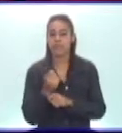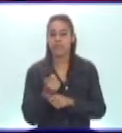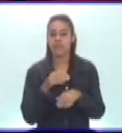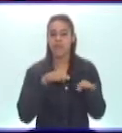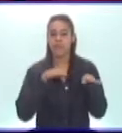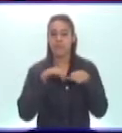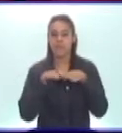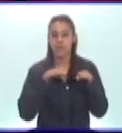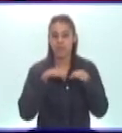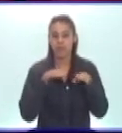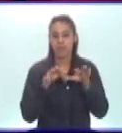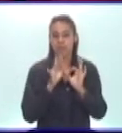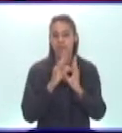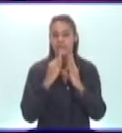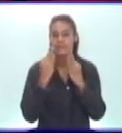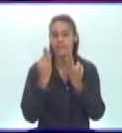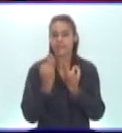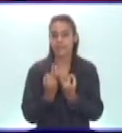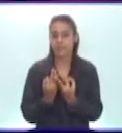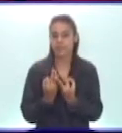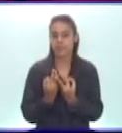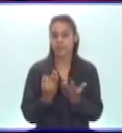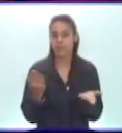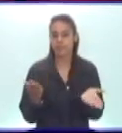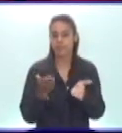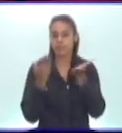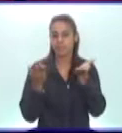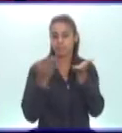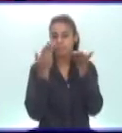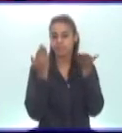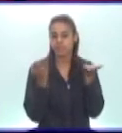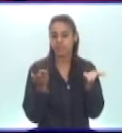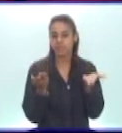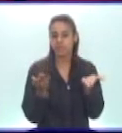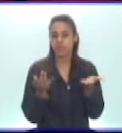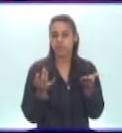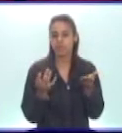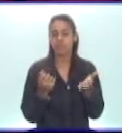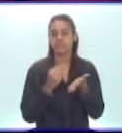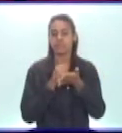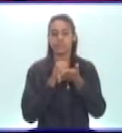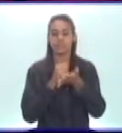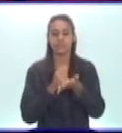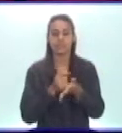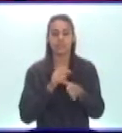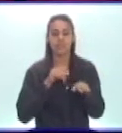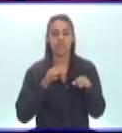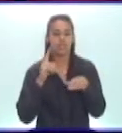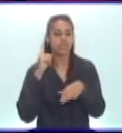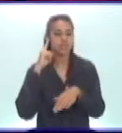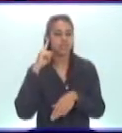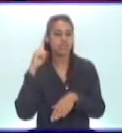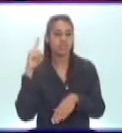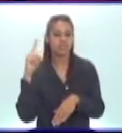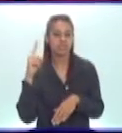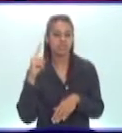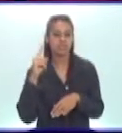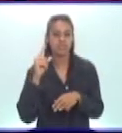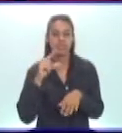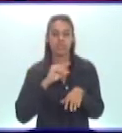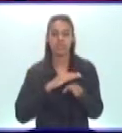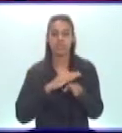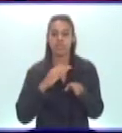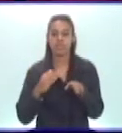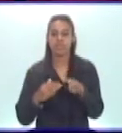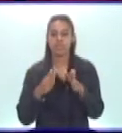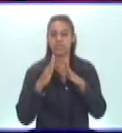preparar a la familia para desarrollar la estimulación residual de sus hijos desde